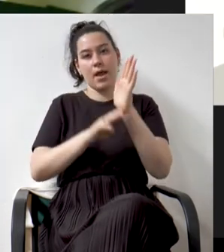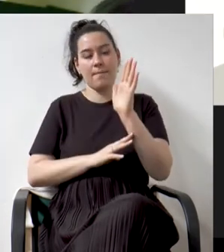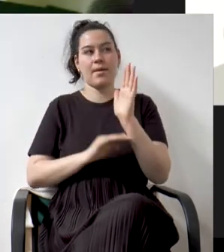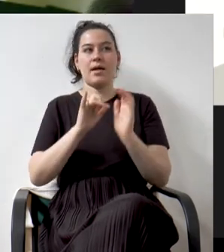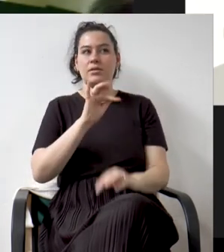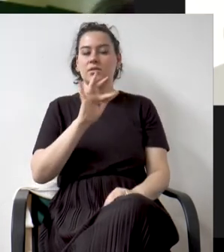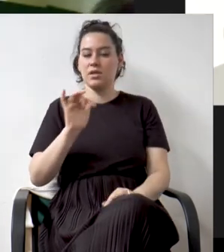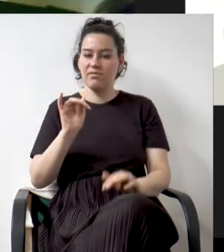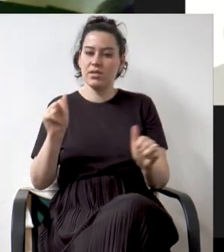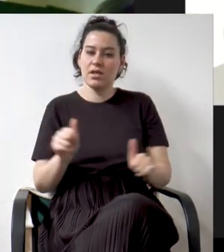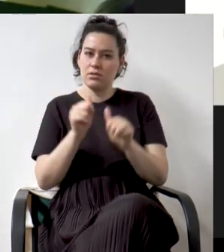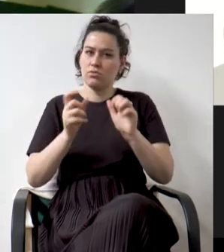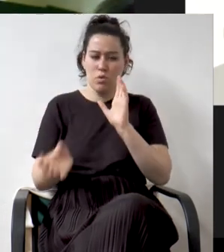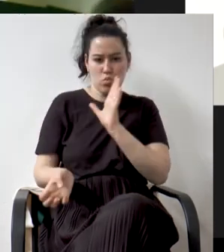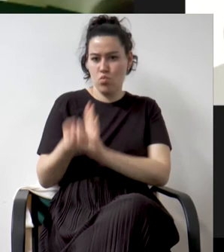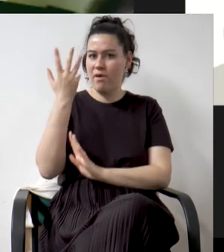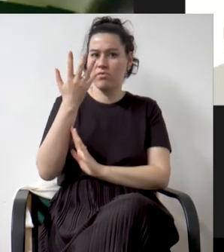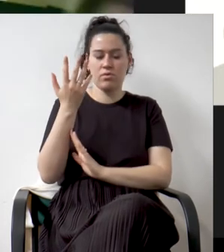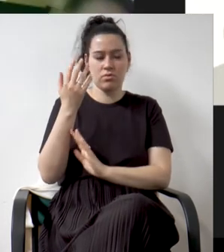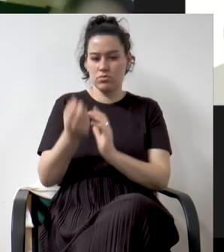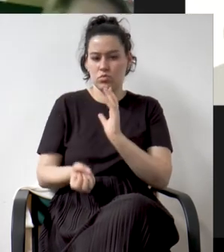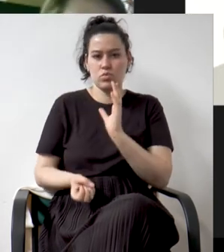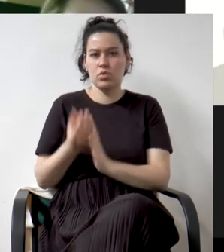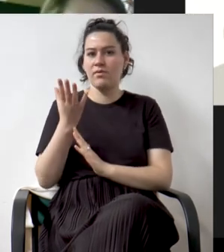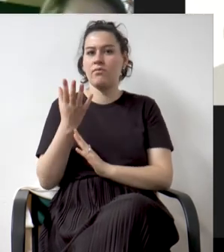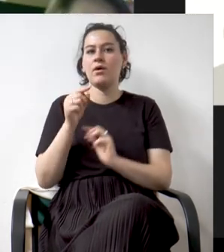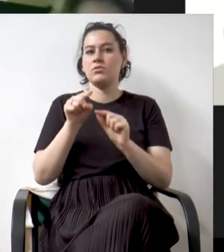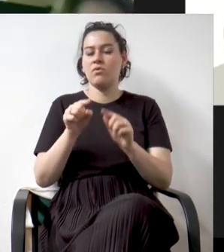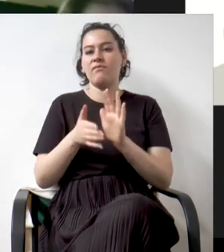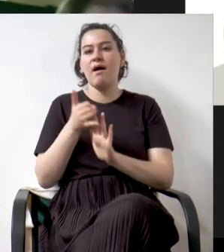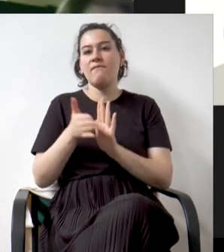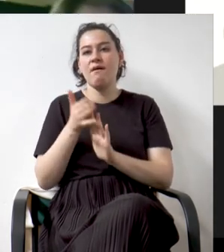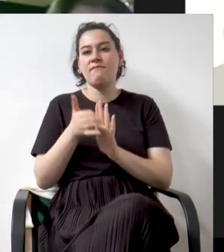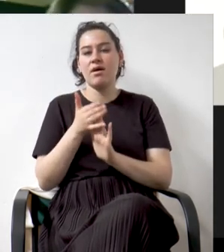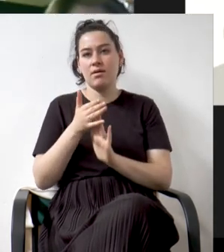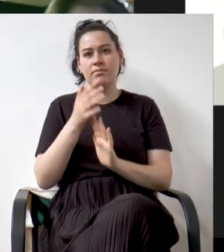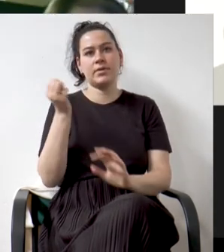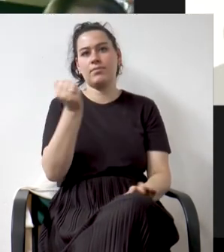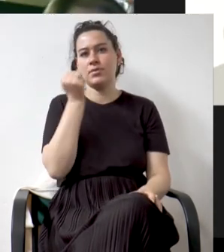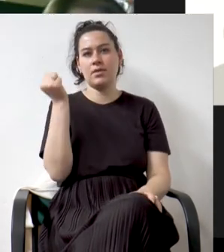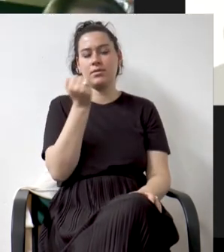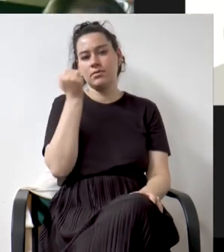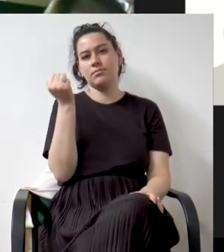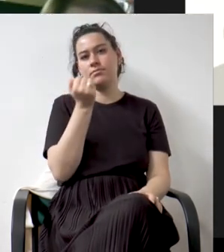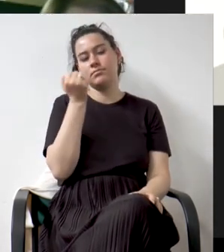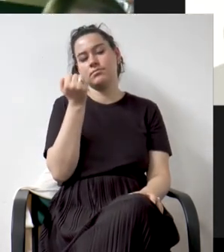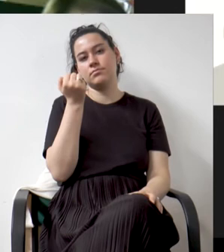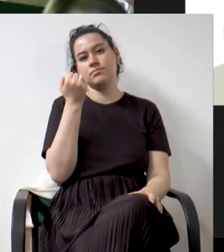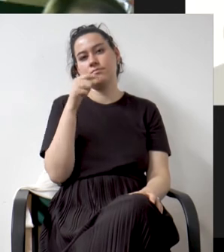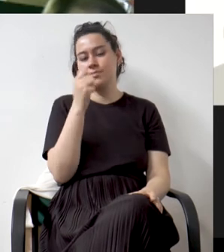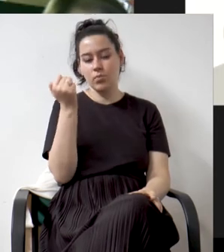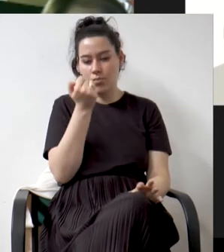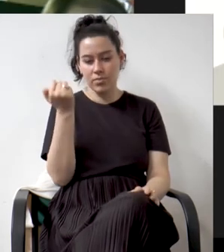llevando adelante, que es muy nuevo, y que va a ser el key factor, como dicen los gringos, va a ser la